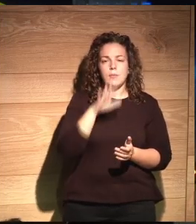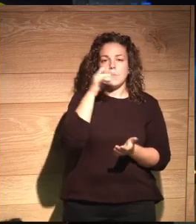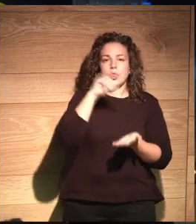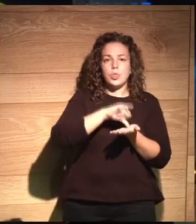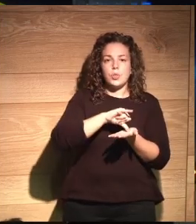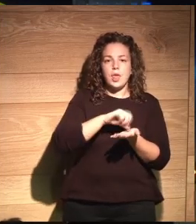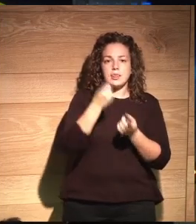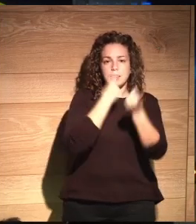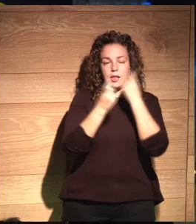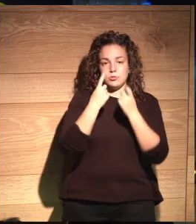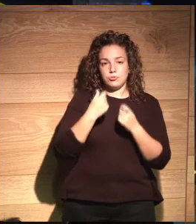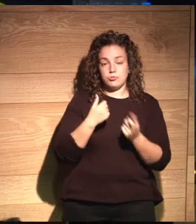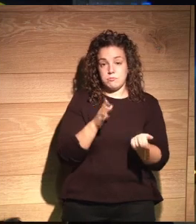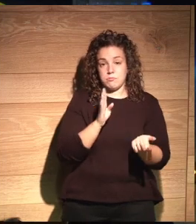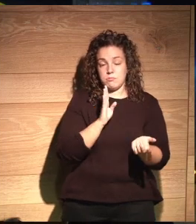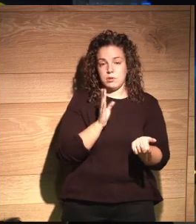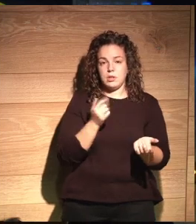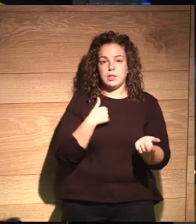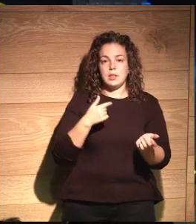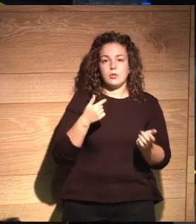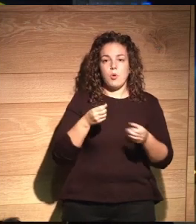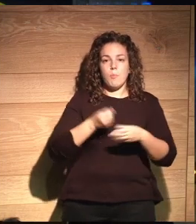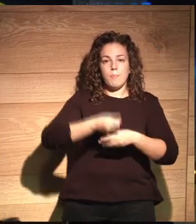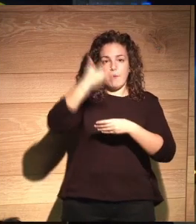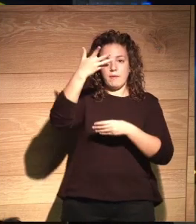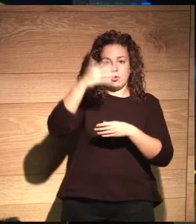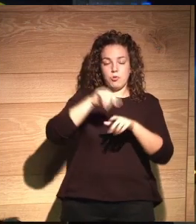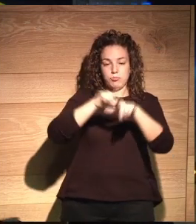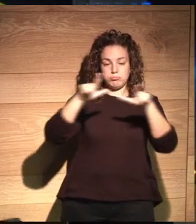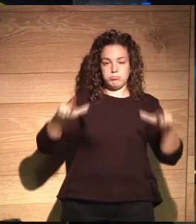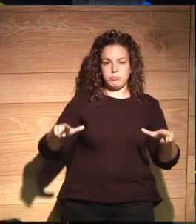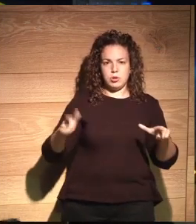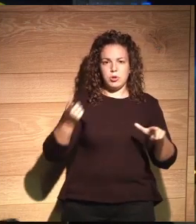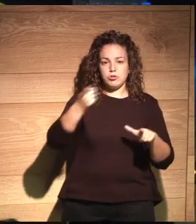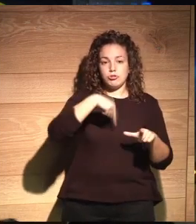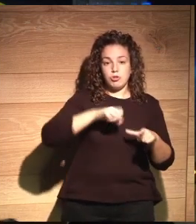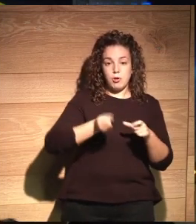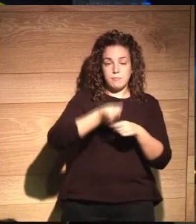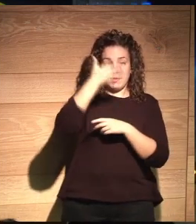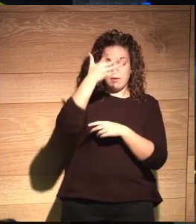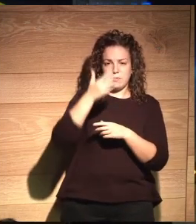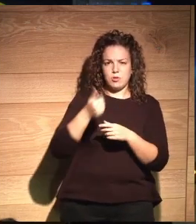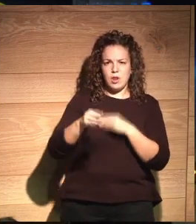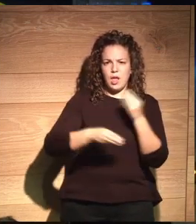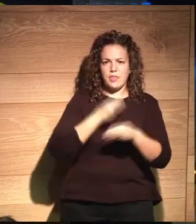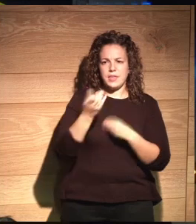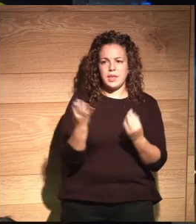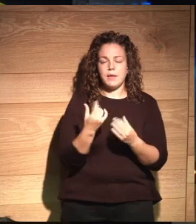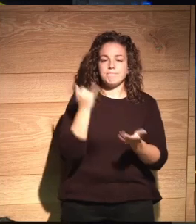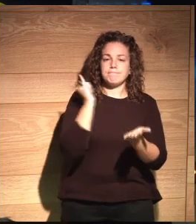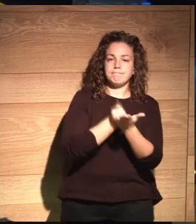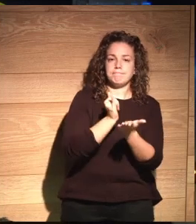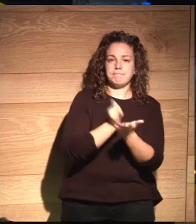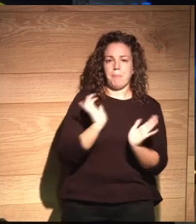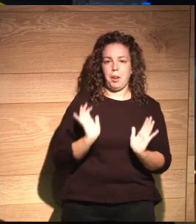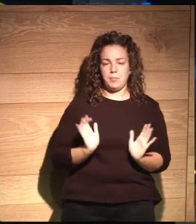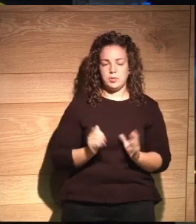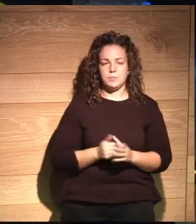con los datos digamos y tenemos un pabellón sabes que hasta la guía abrió el pabellón con nosotros y en el pabellón hicimos un experimento